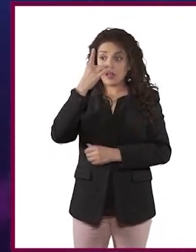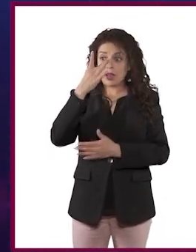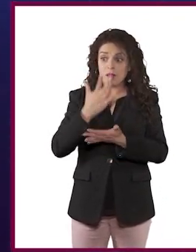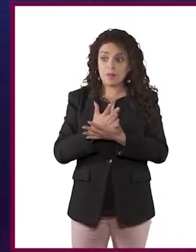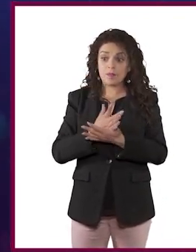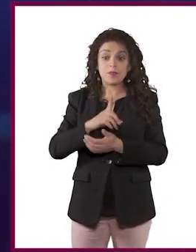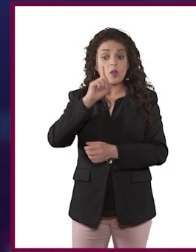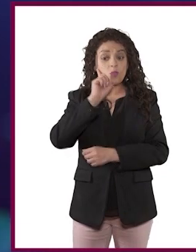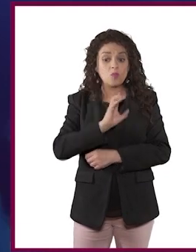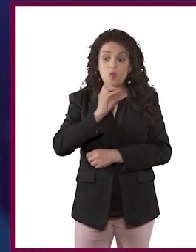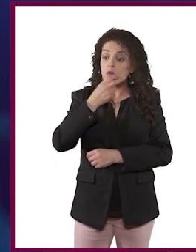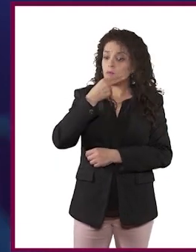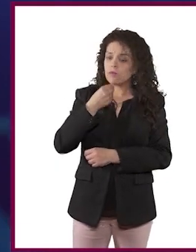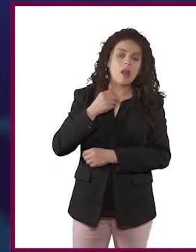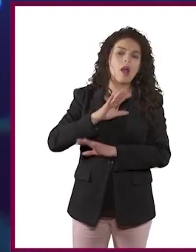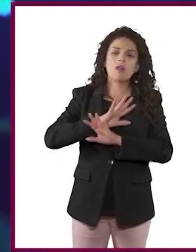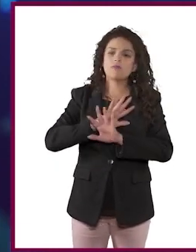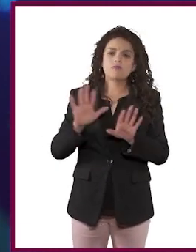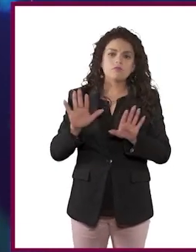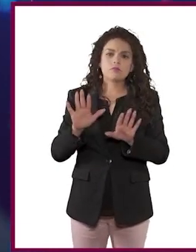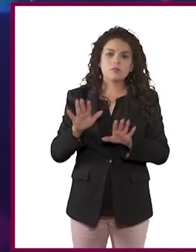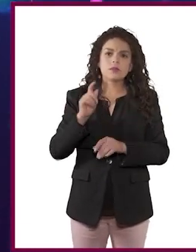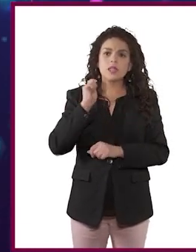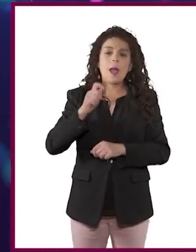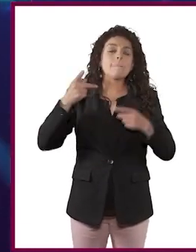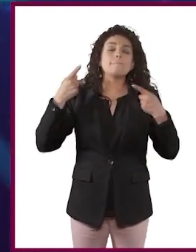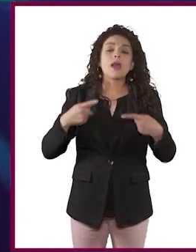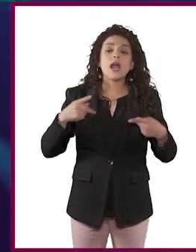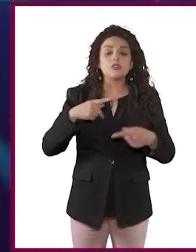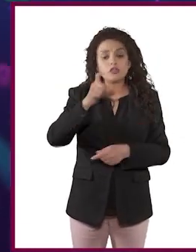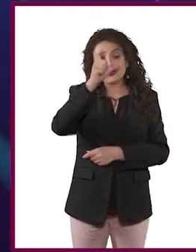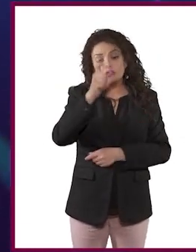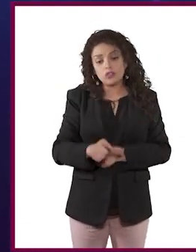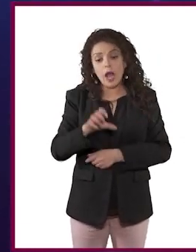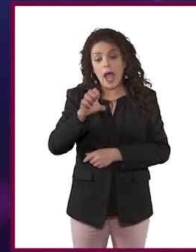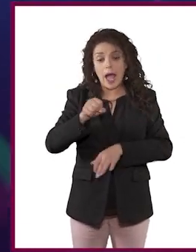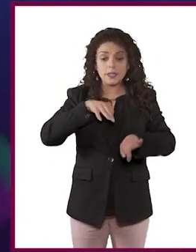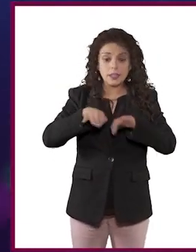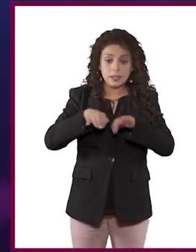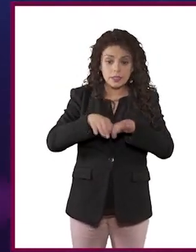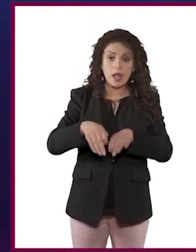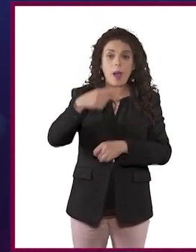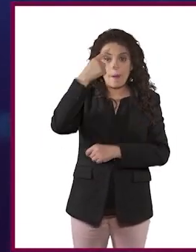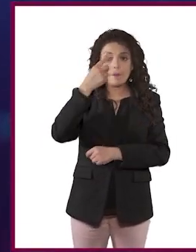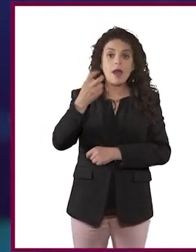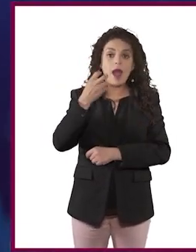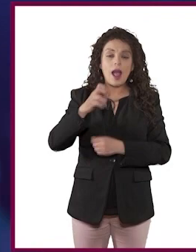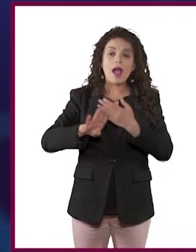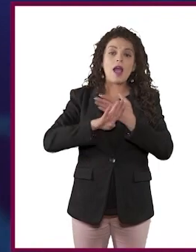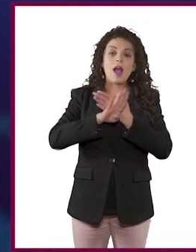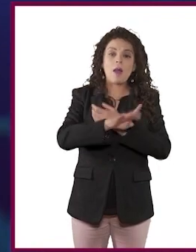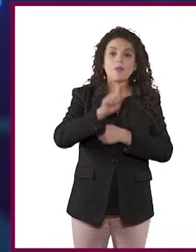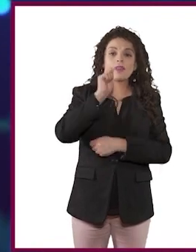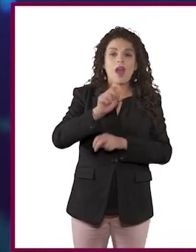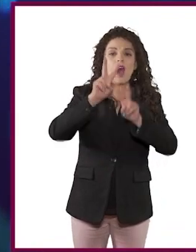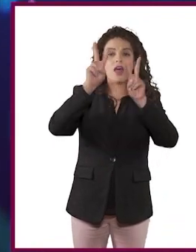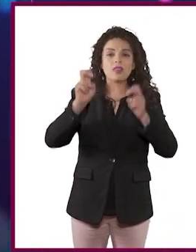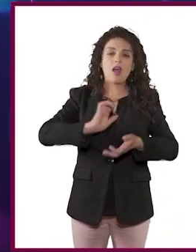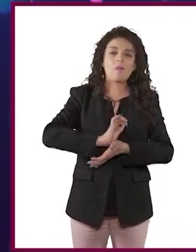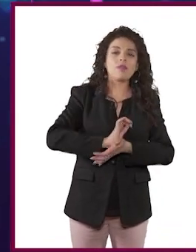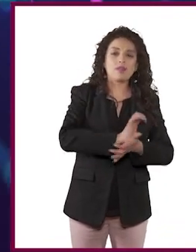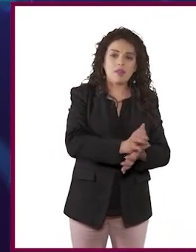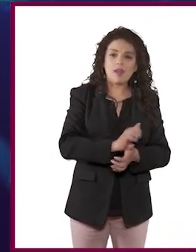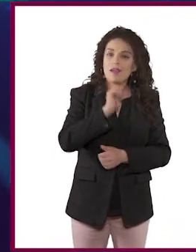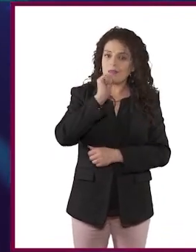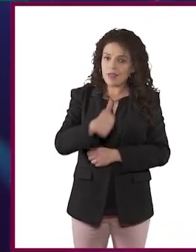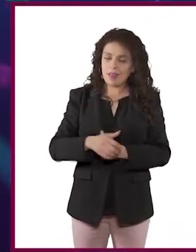estamos refiriendo solo a trabajador o trabajadora, nos referimos a persona trabajadora, precisamente para que ya no exista este